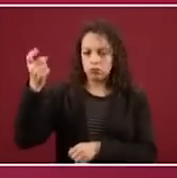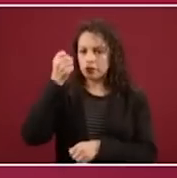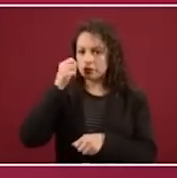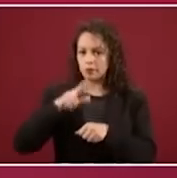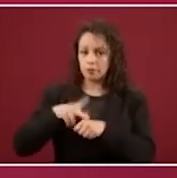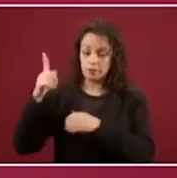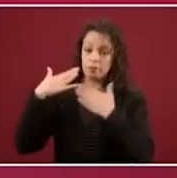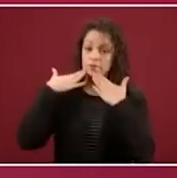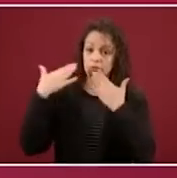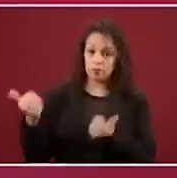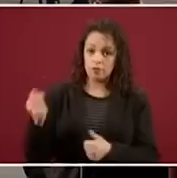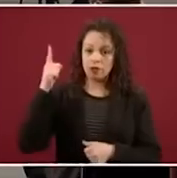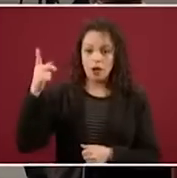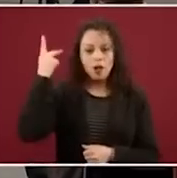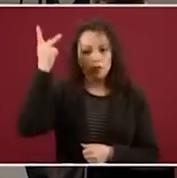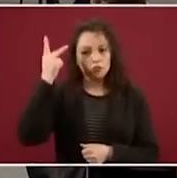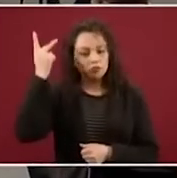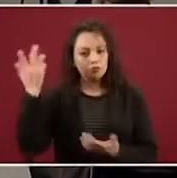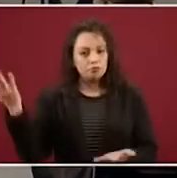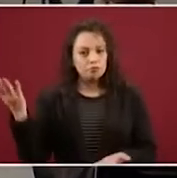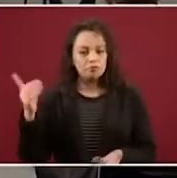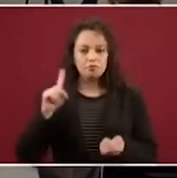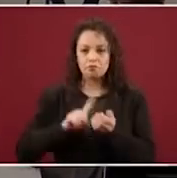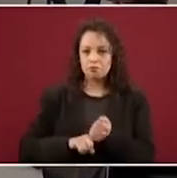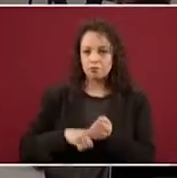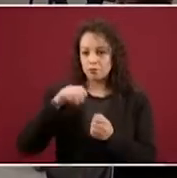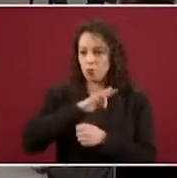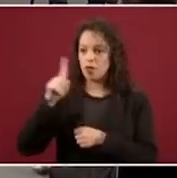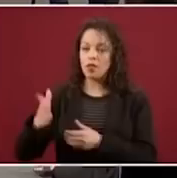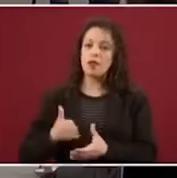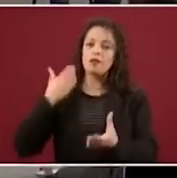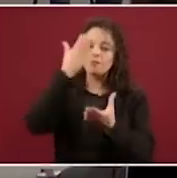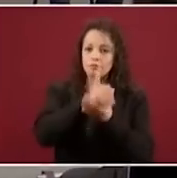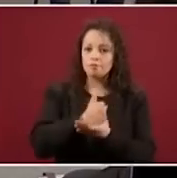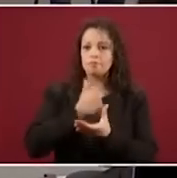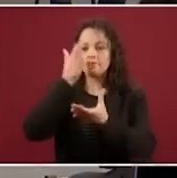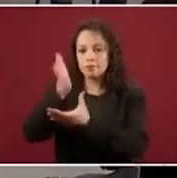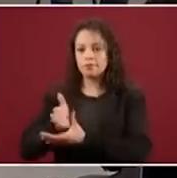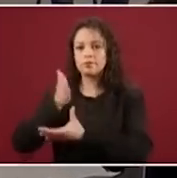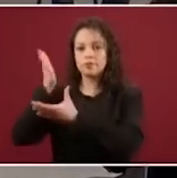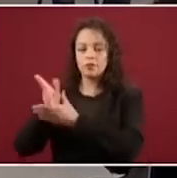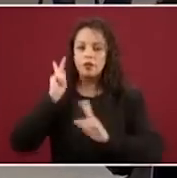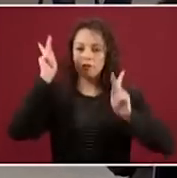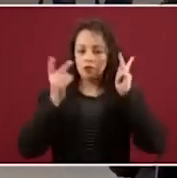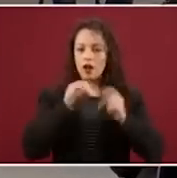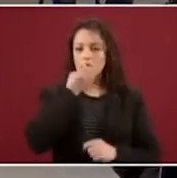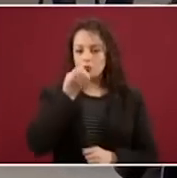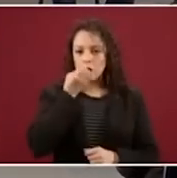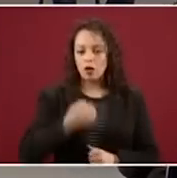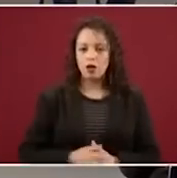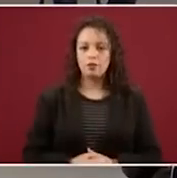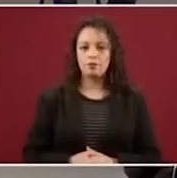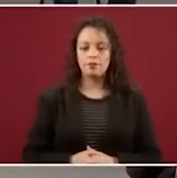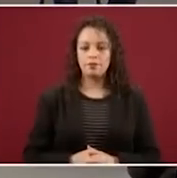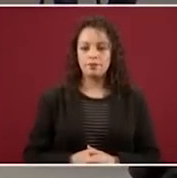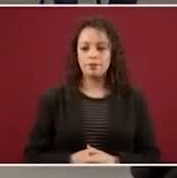Hacienda psicólogos, llamémosle itinerantes, que puedan ir visitando las escuelas, pero por otra